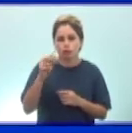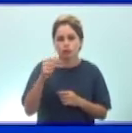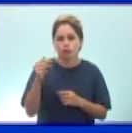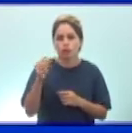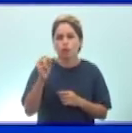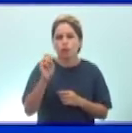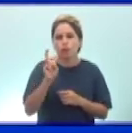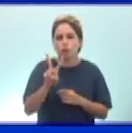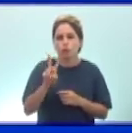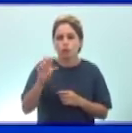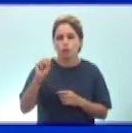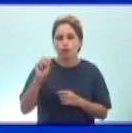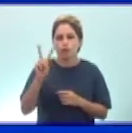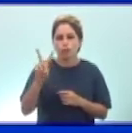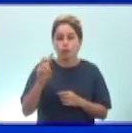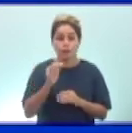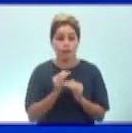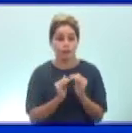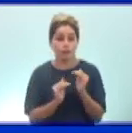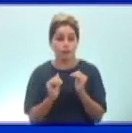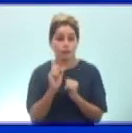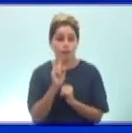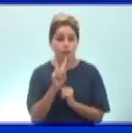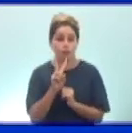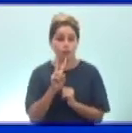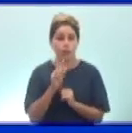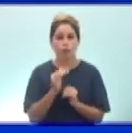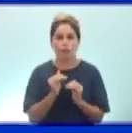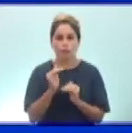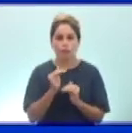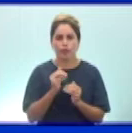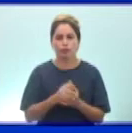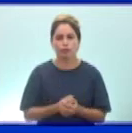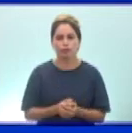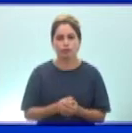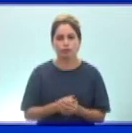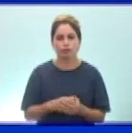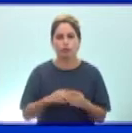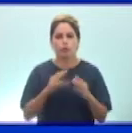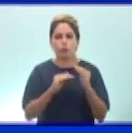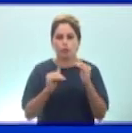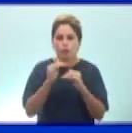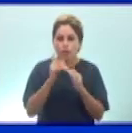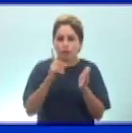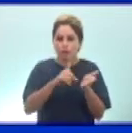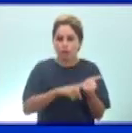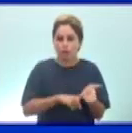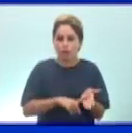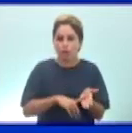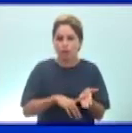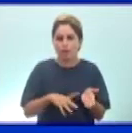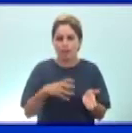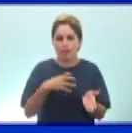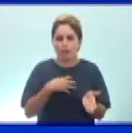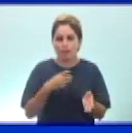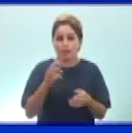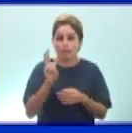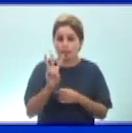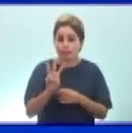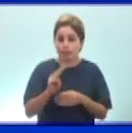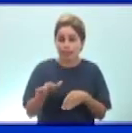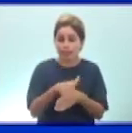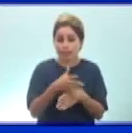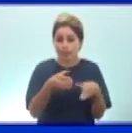ya vamos a entrar a los subniveles del tipo P. Por lo tanto, dijimos anteriormente que los subniveles del tipo P presentan 3 tipos de orbitales P, que lo